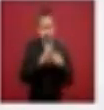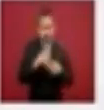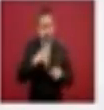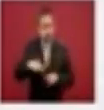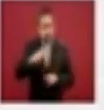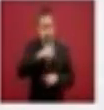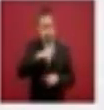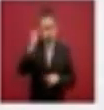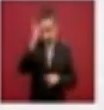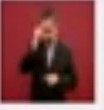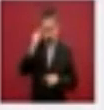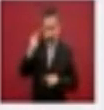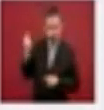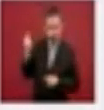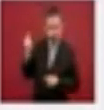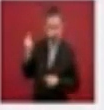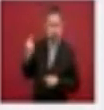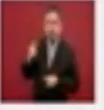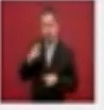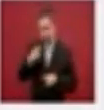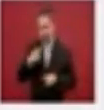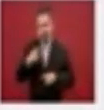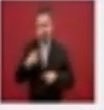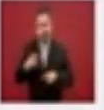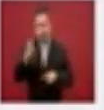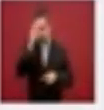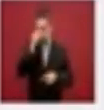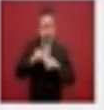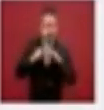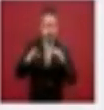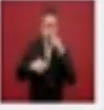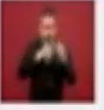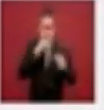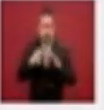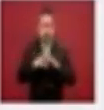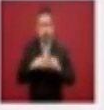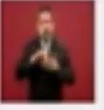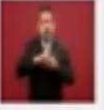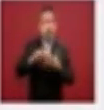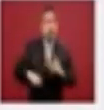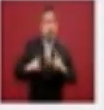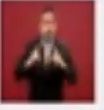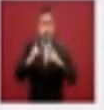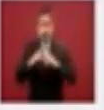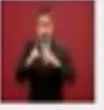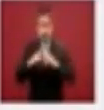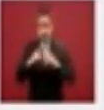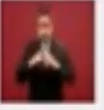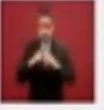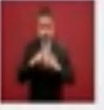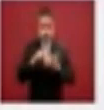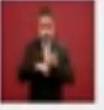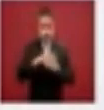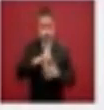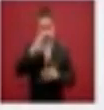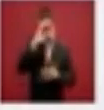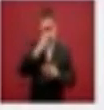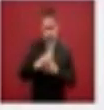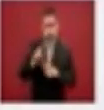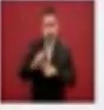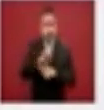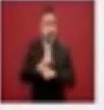acuerdos para poder difundir información, por ejemplo, en las iglesias de la Iglesia Católica, desde